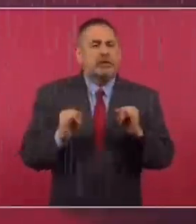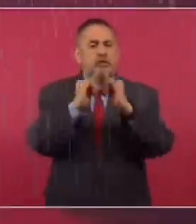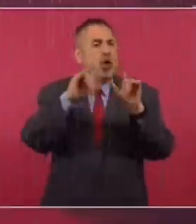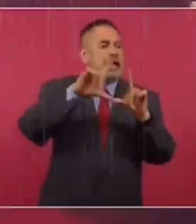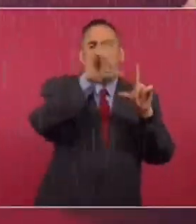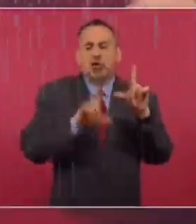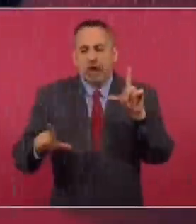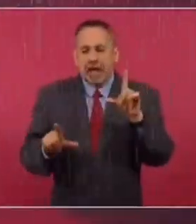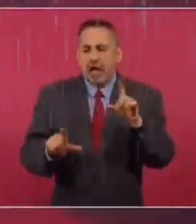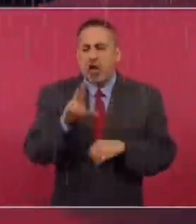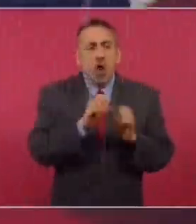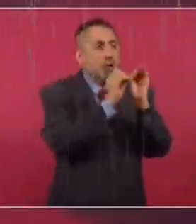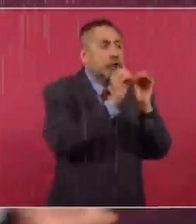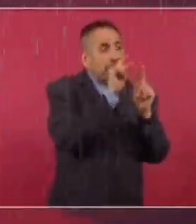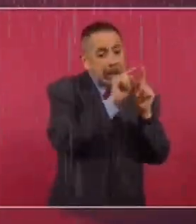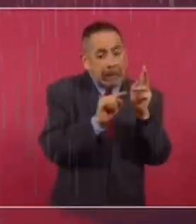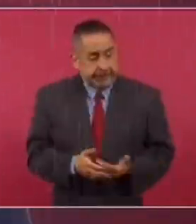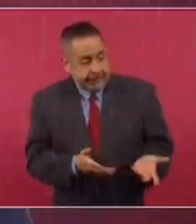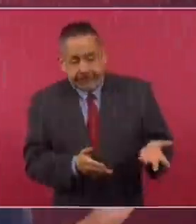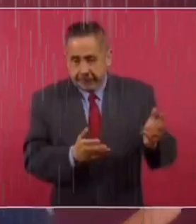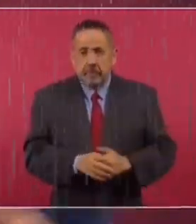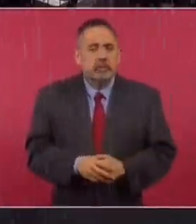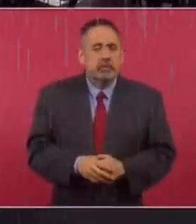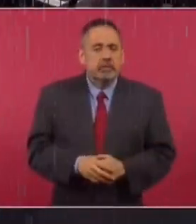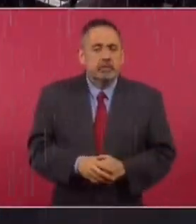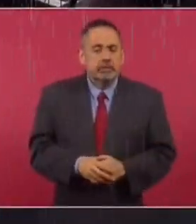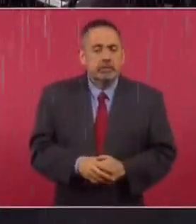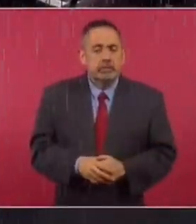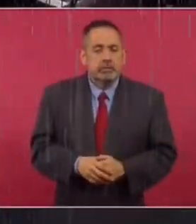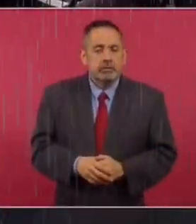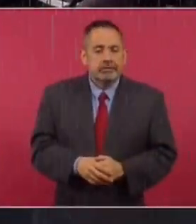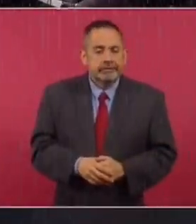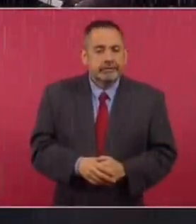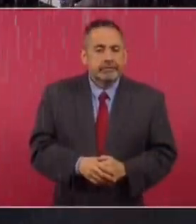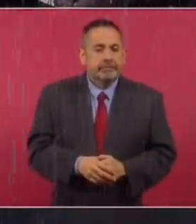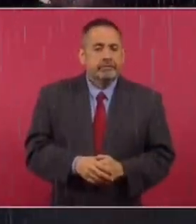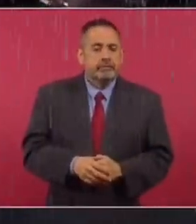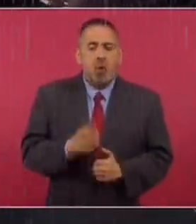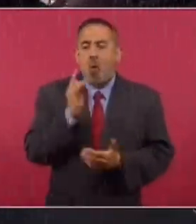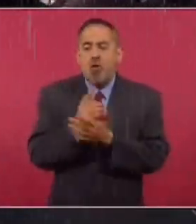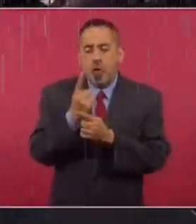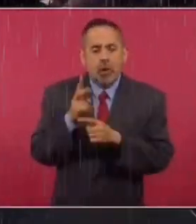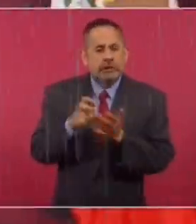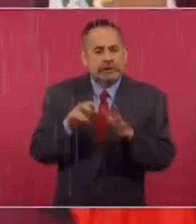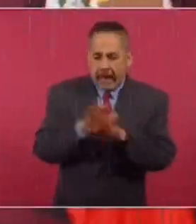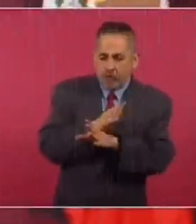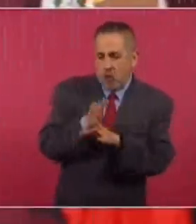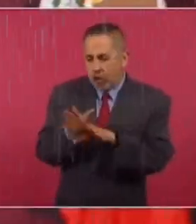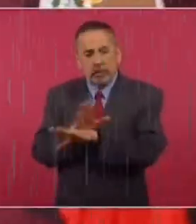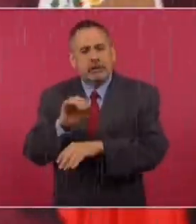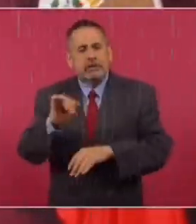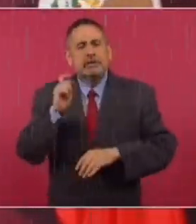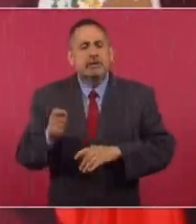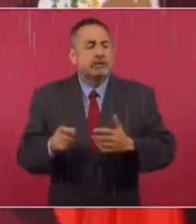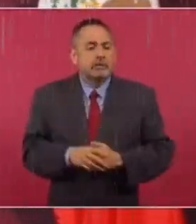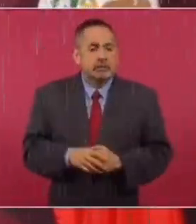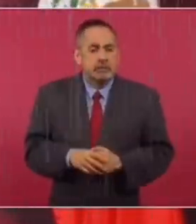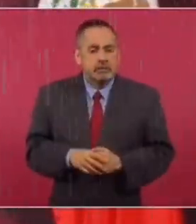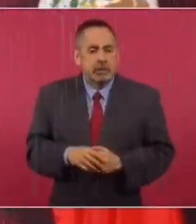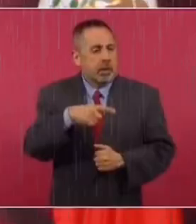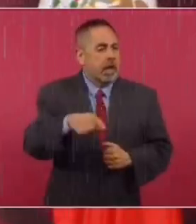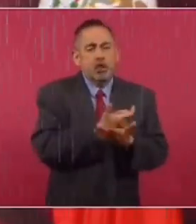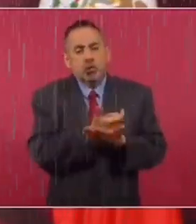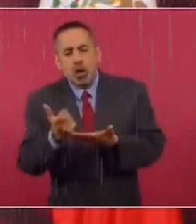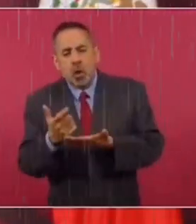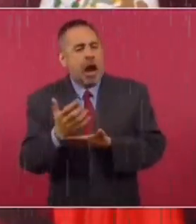instituto nacional que organizara todas las elecciones. Y lo único que se logró es que se